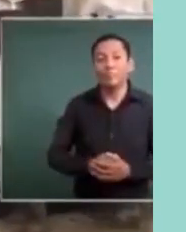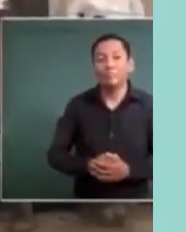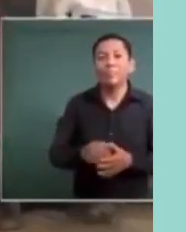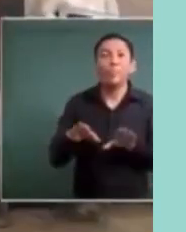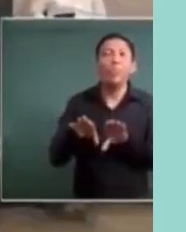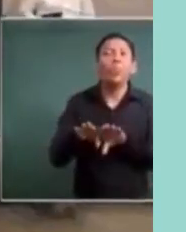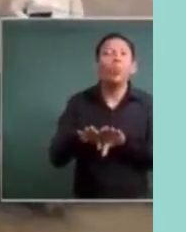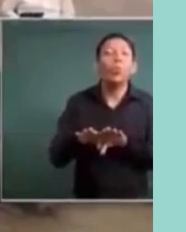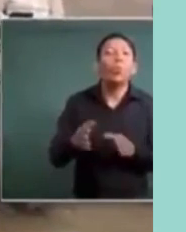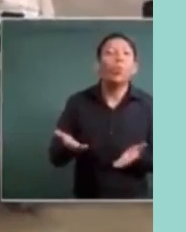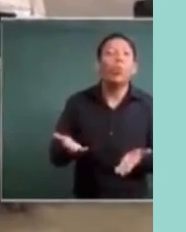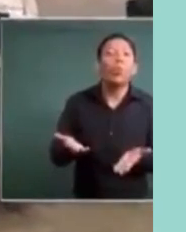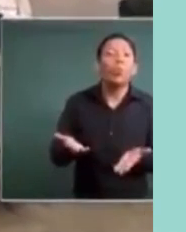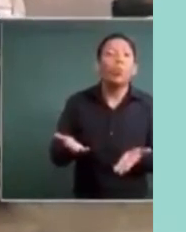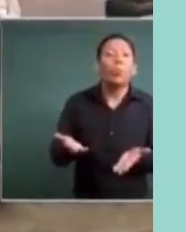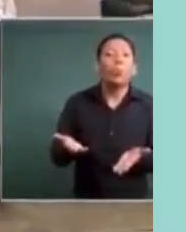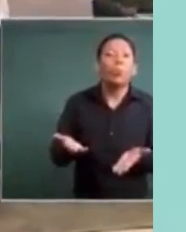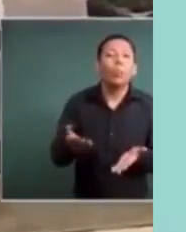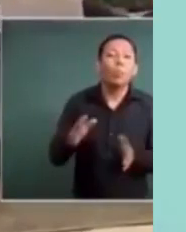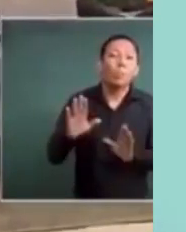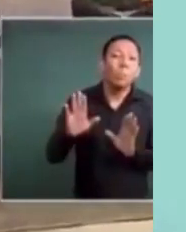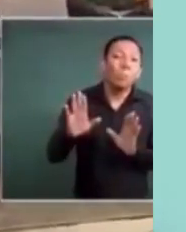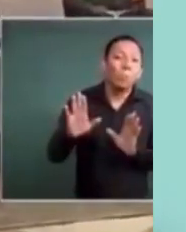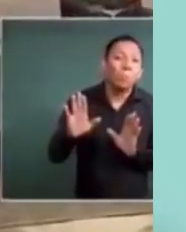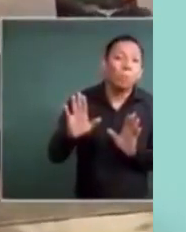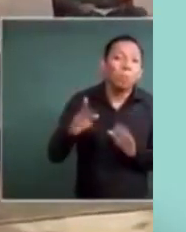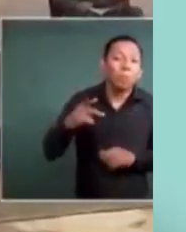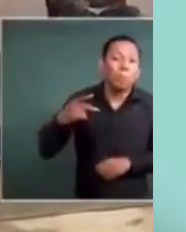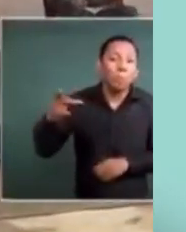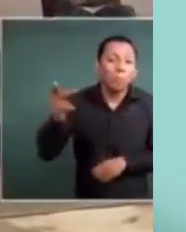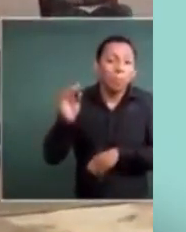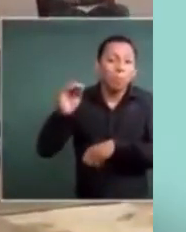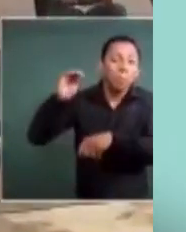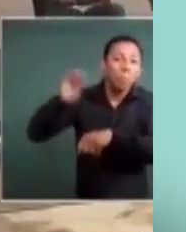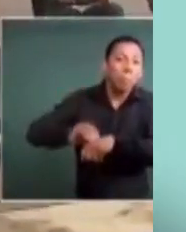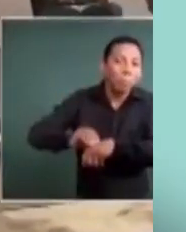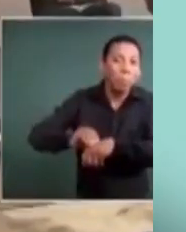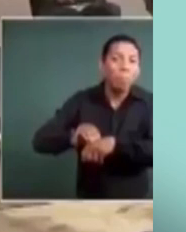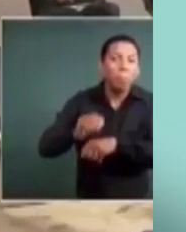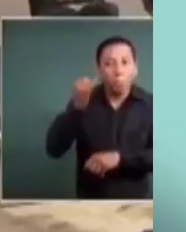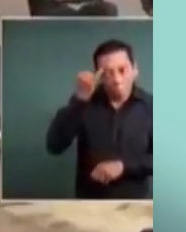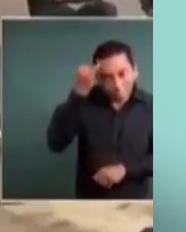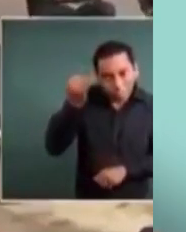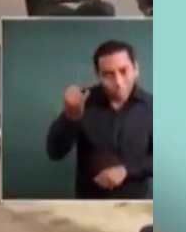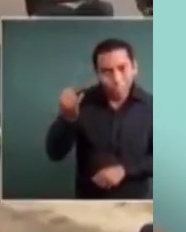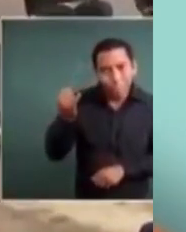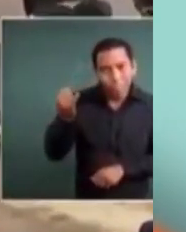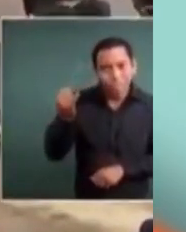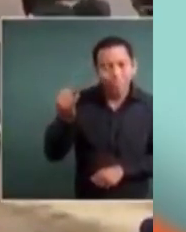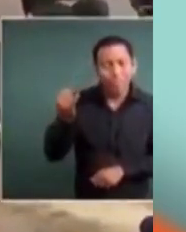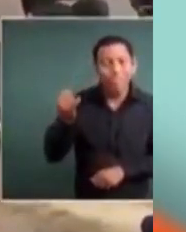como conviene, es a modo, ¿sí? Pero sí es la